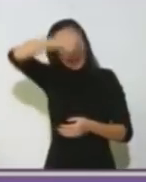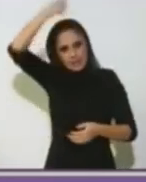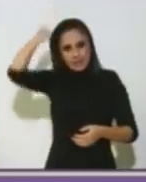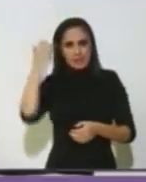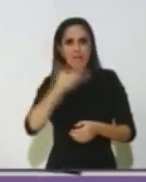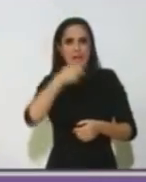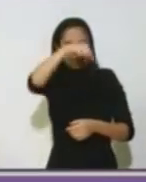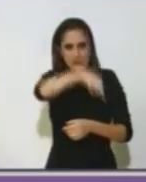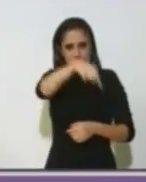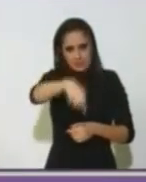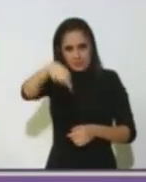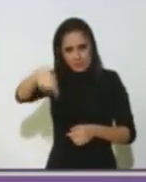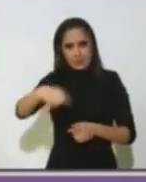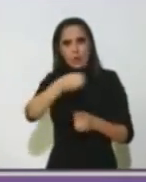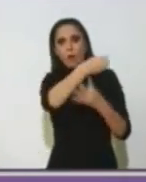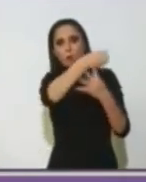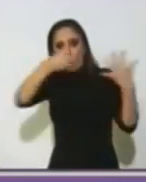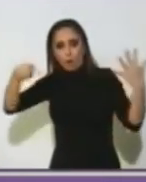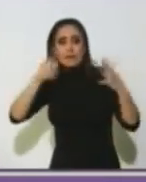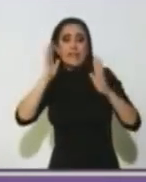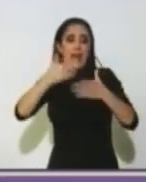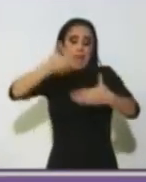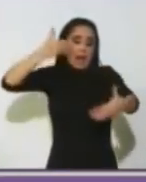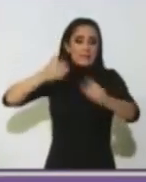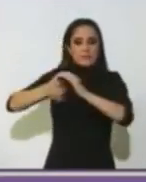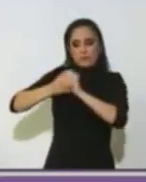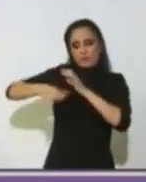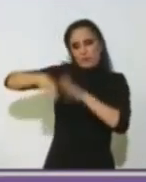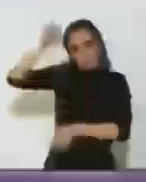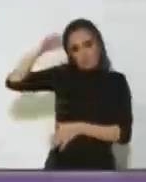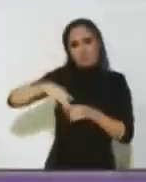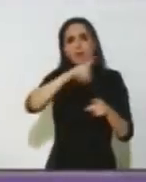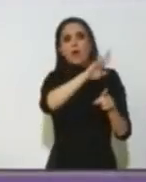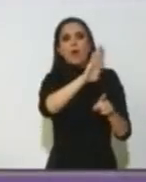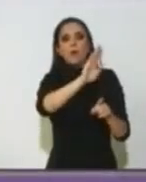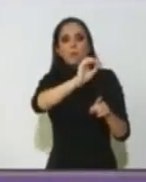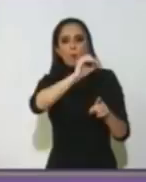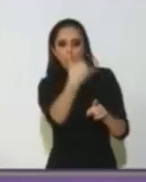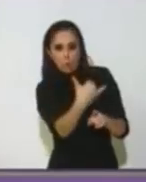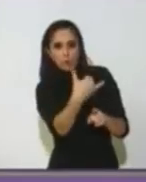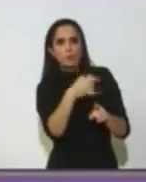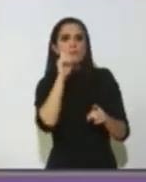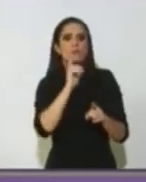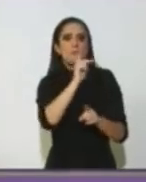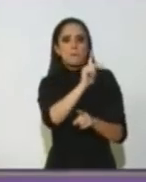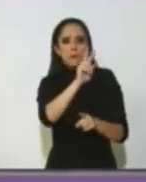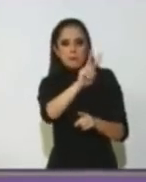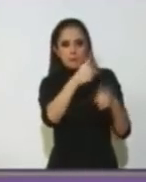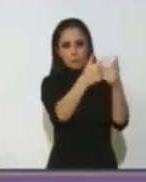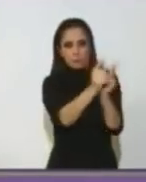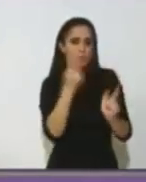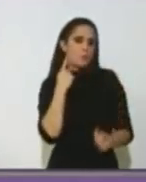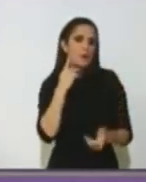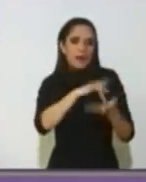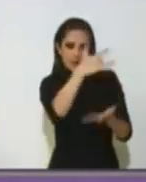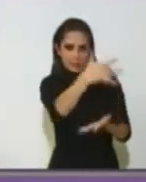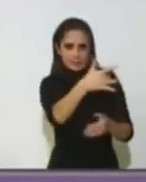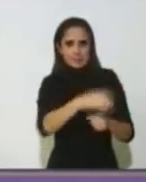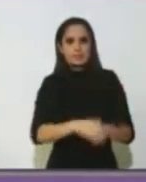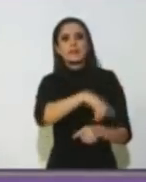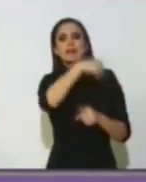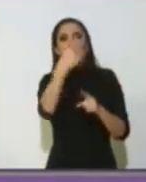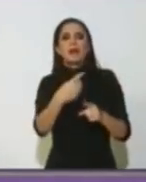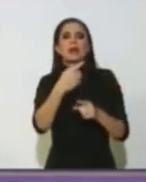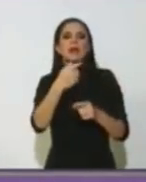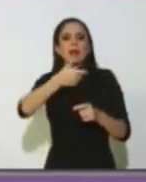en estricto orden como se sorteó es mariana voy del partido verde ecologista de méxico muchas veces mariana gracias a la candidata